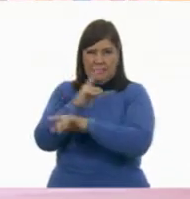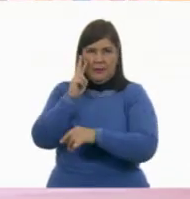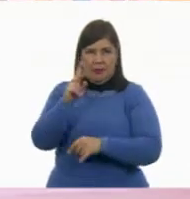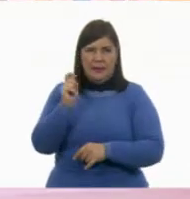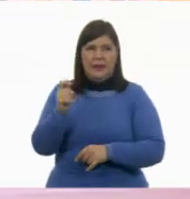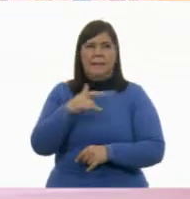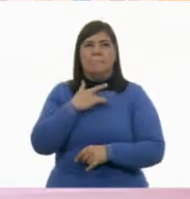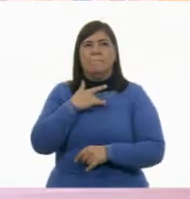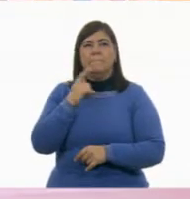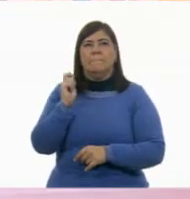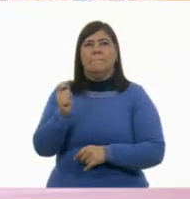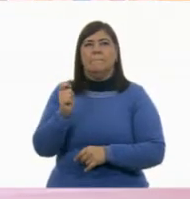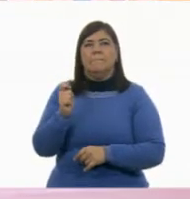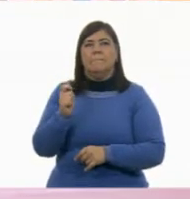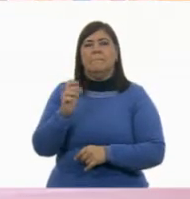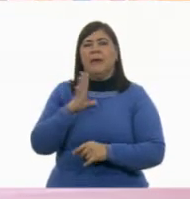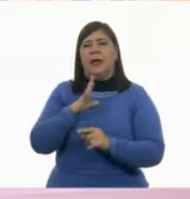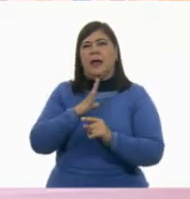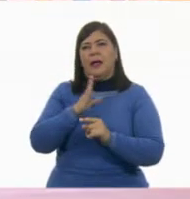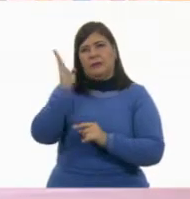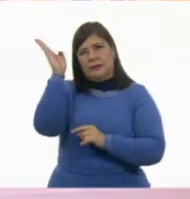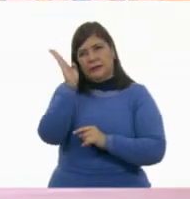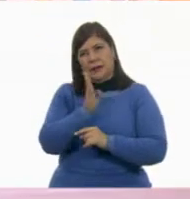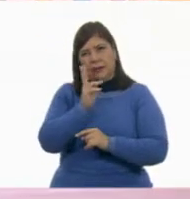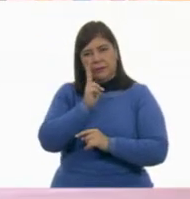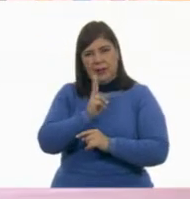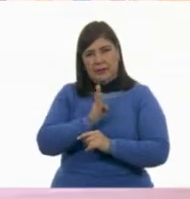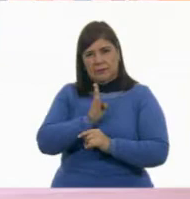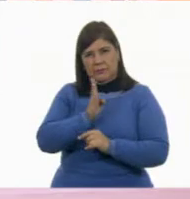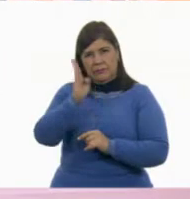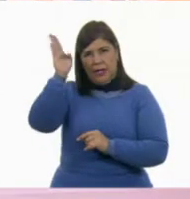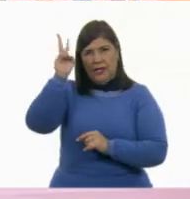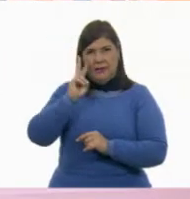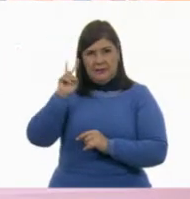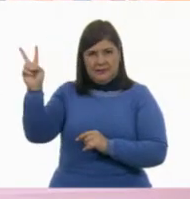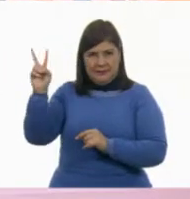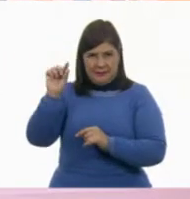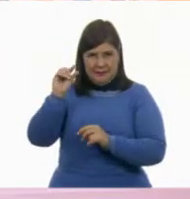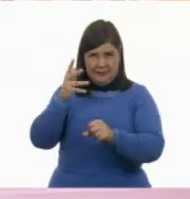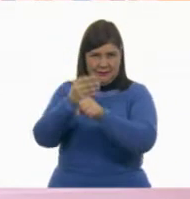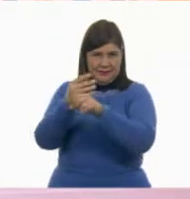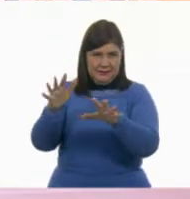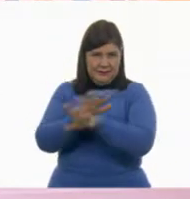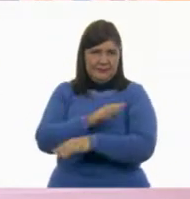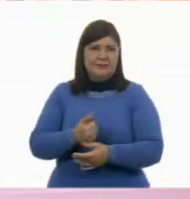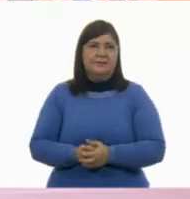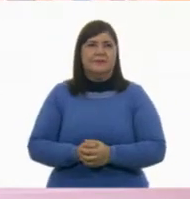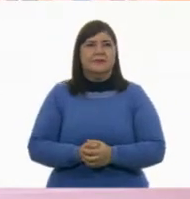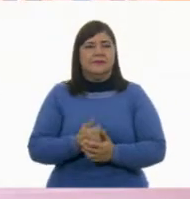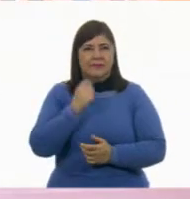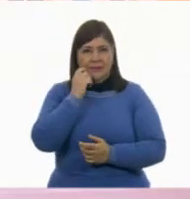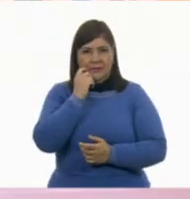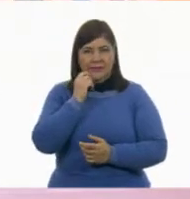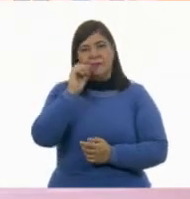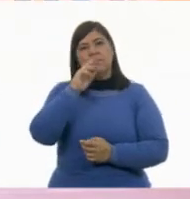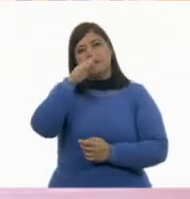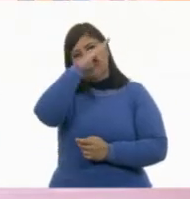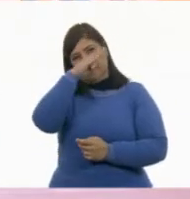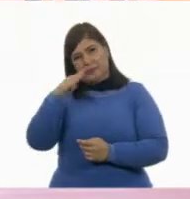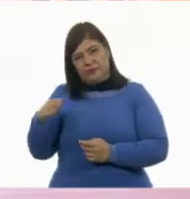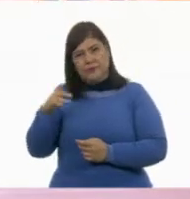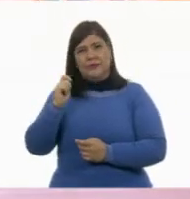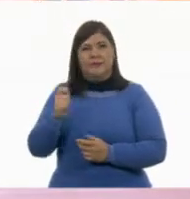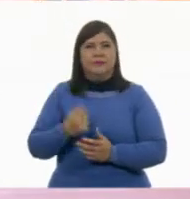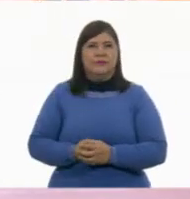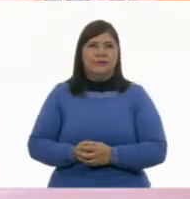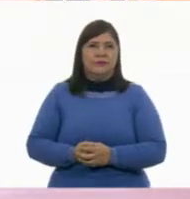en diagonal. Para que no, pero en diagonal hacia abajo. Y movemos, ¿qué